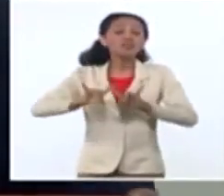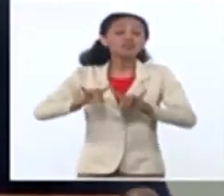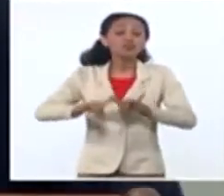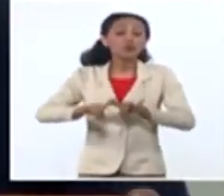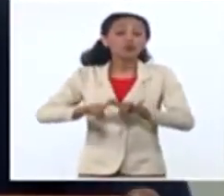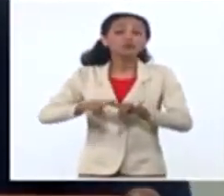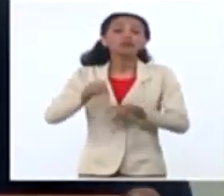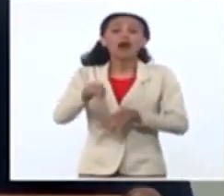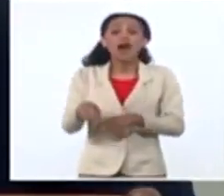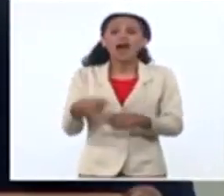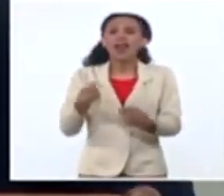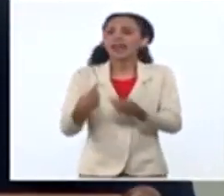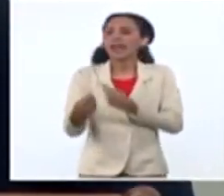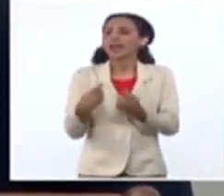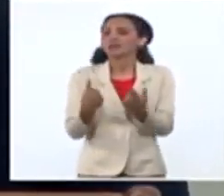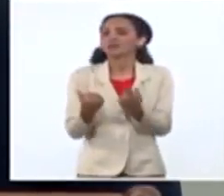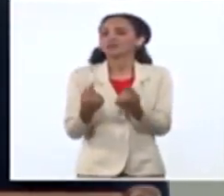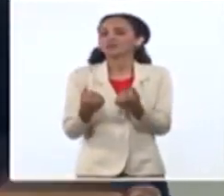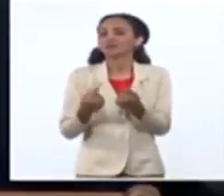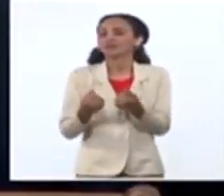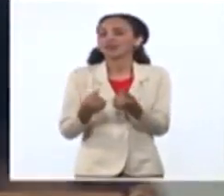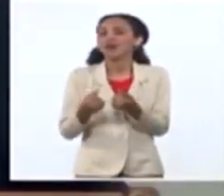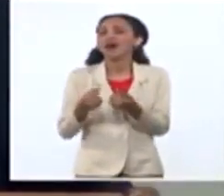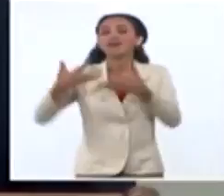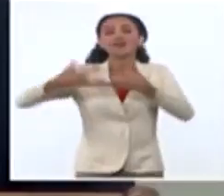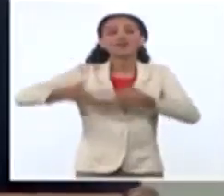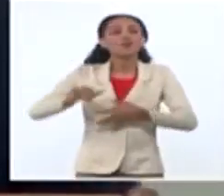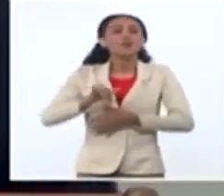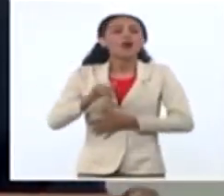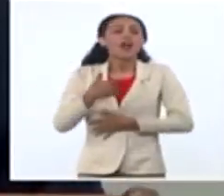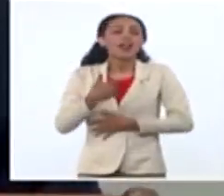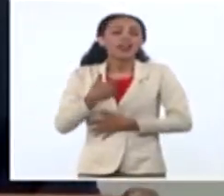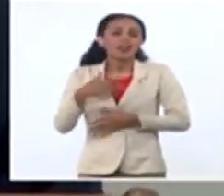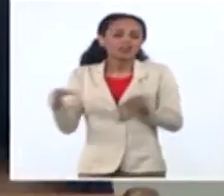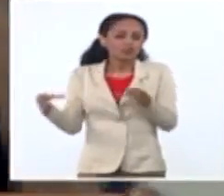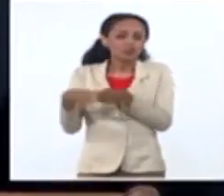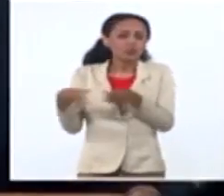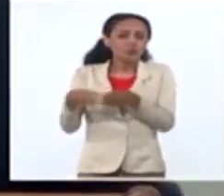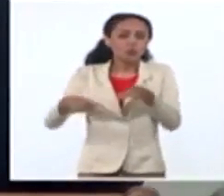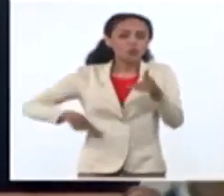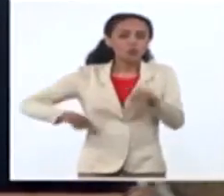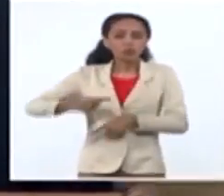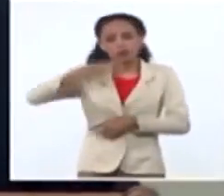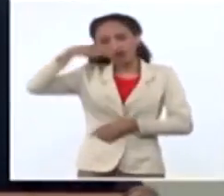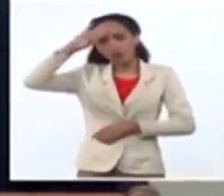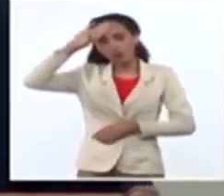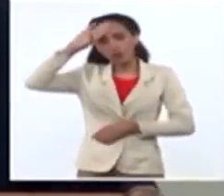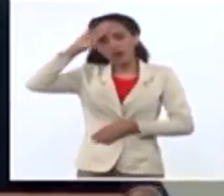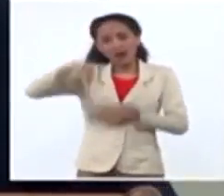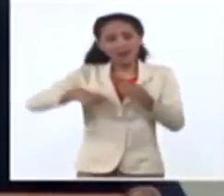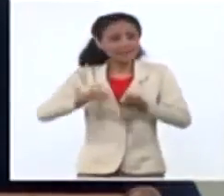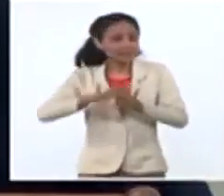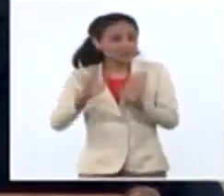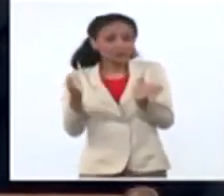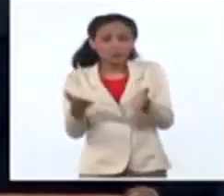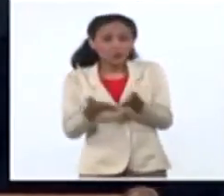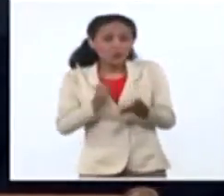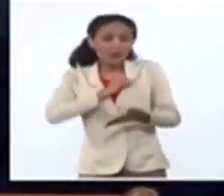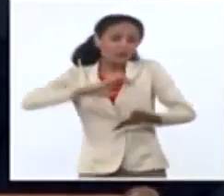de la industria anticubana, y que operan estos actos de intento